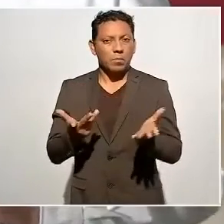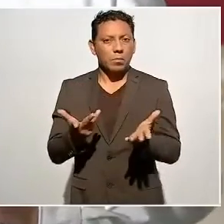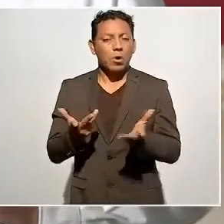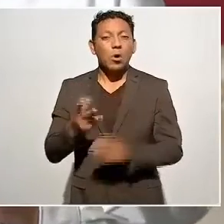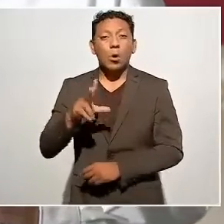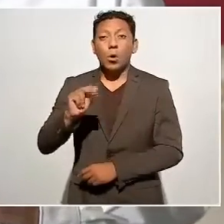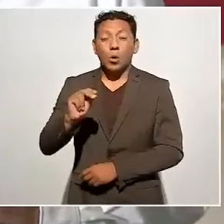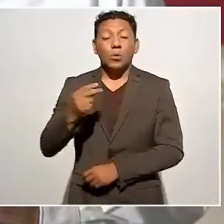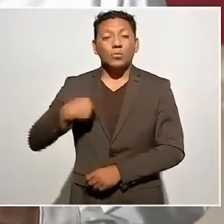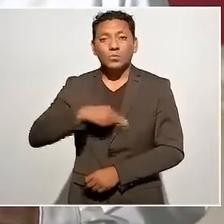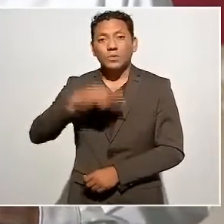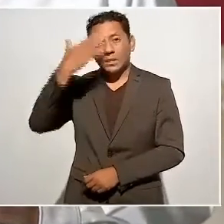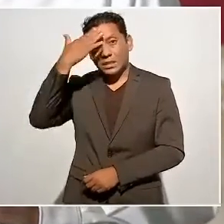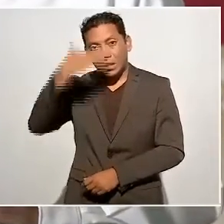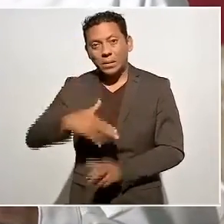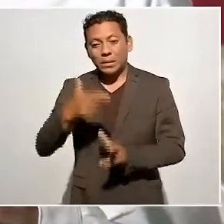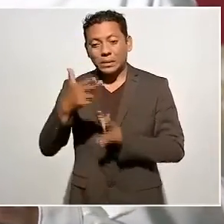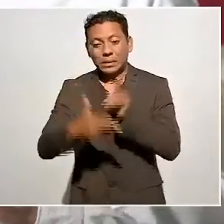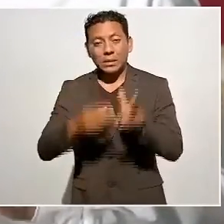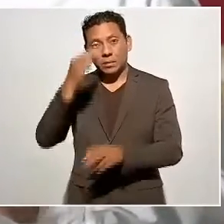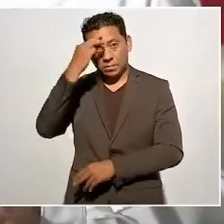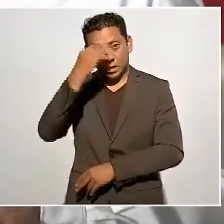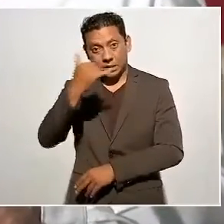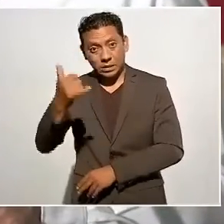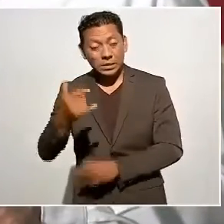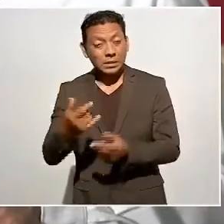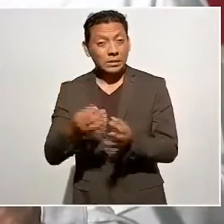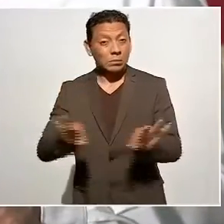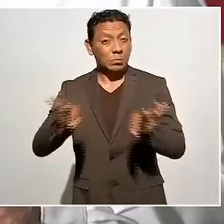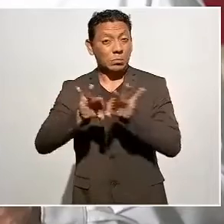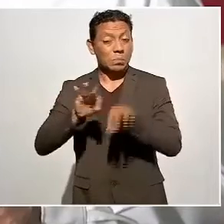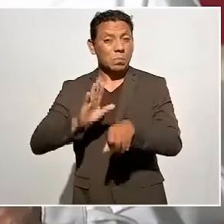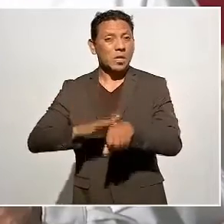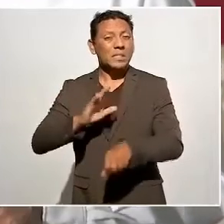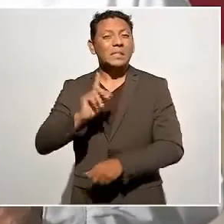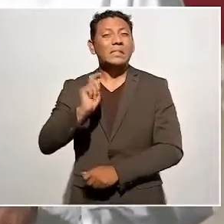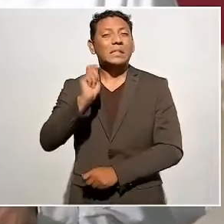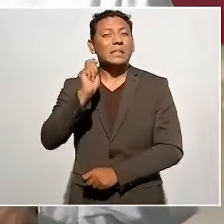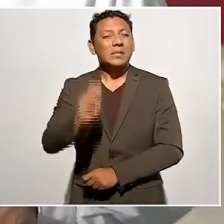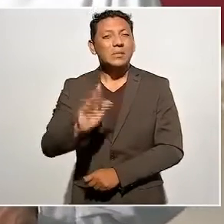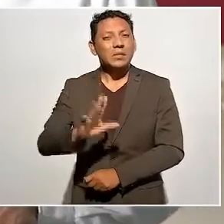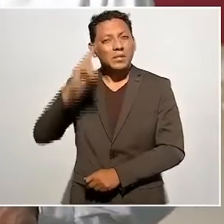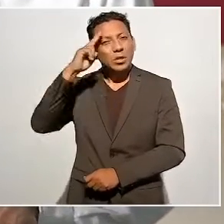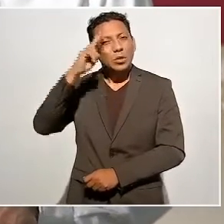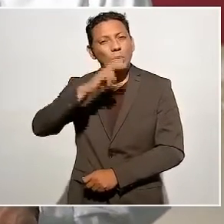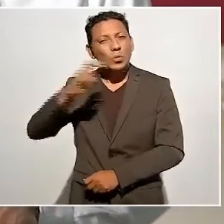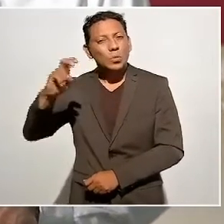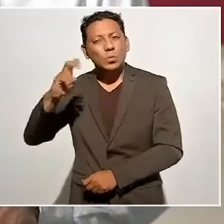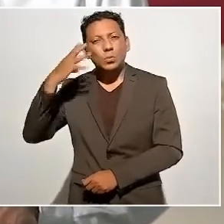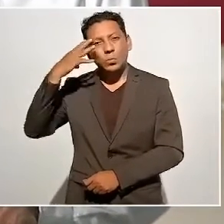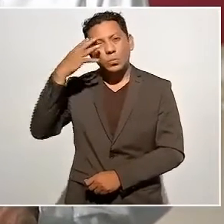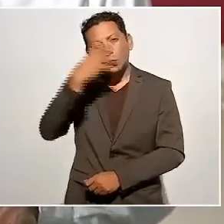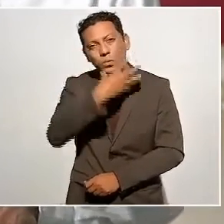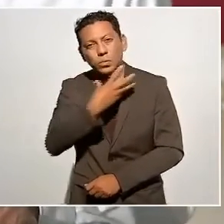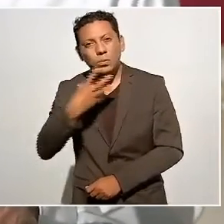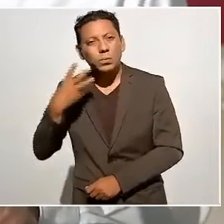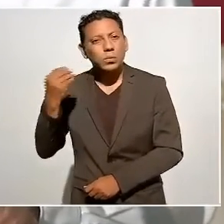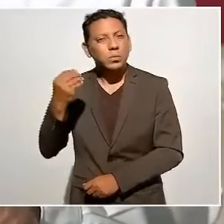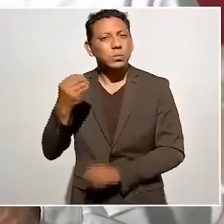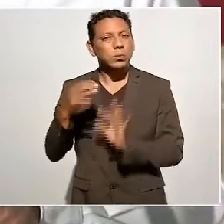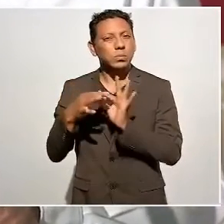es mucho más que eso. Es como acariciar un sueño largamente